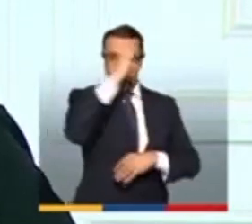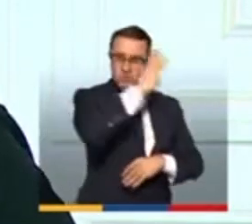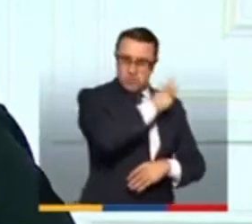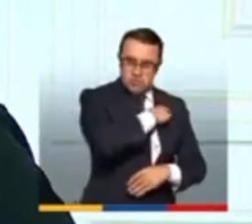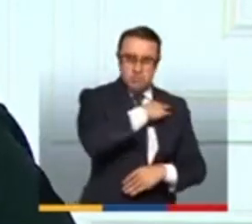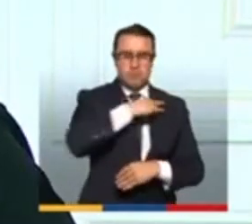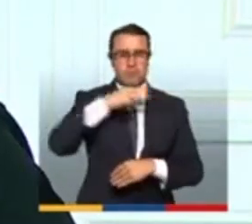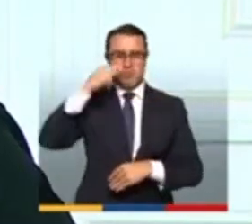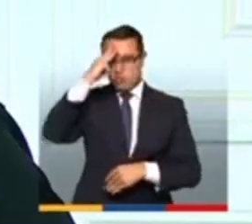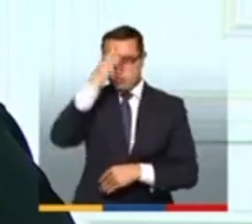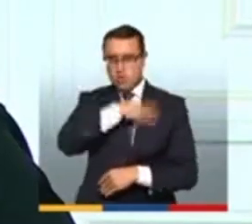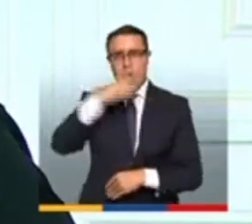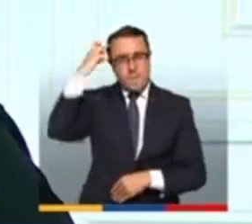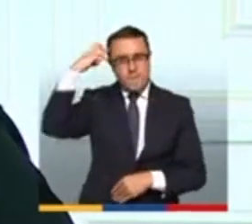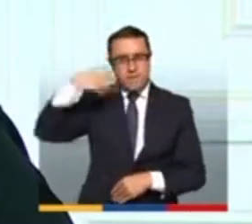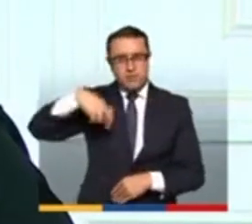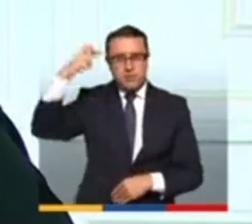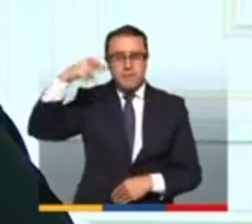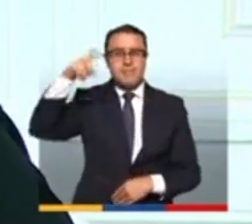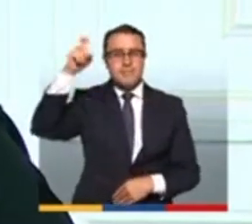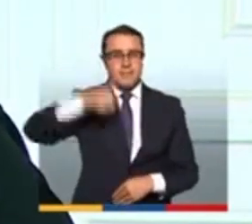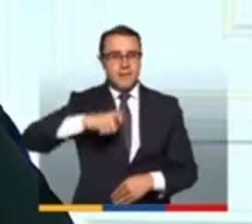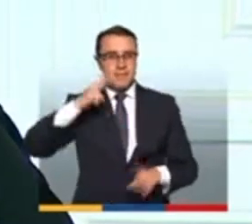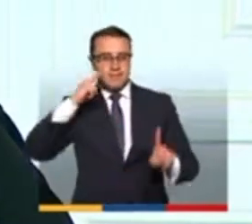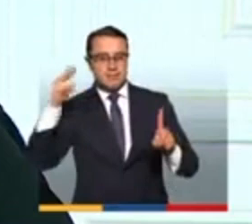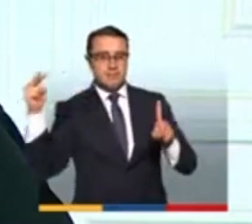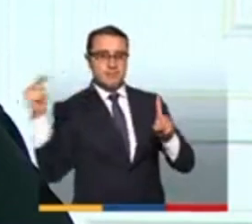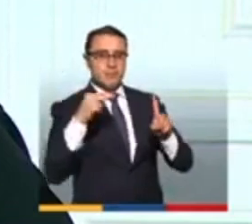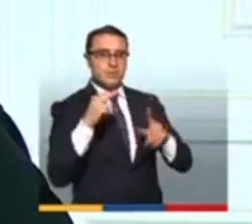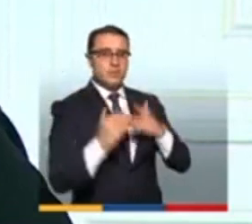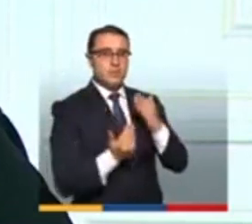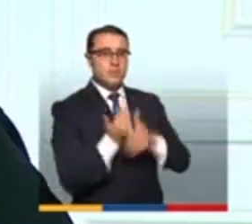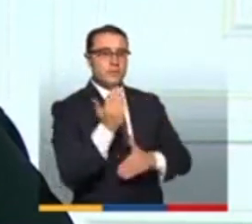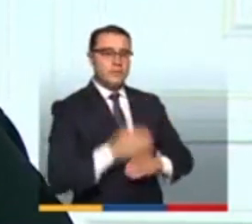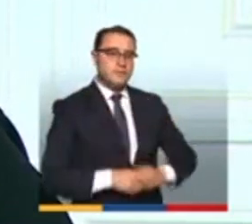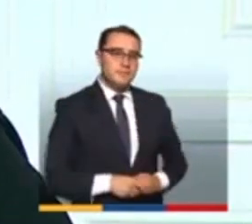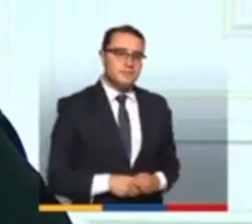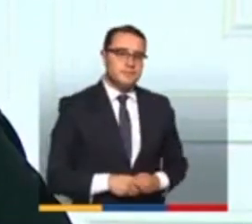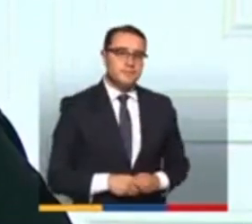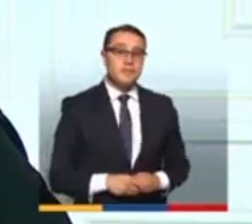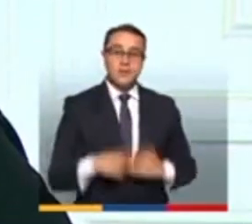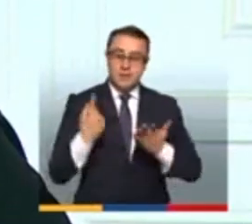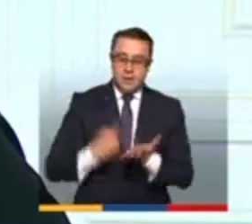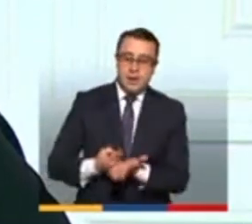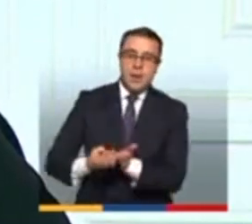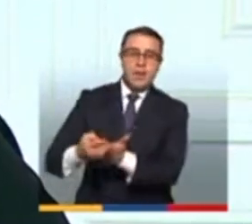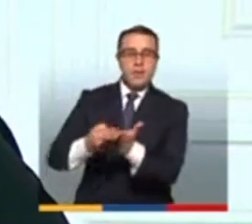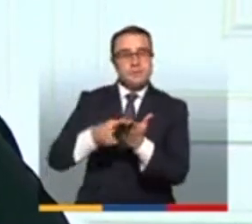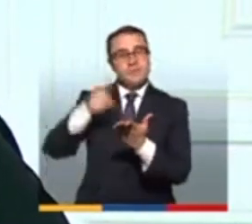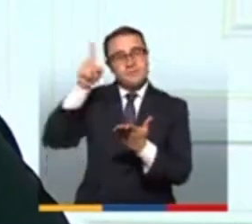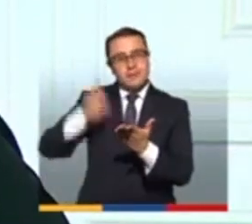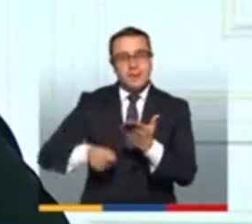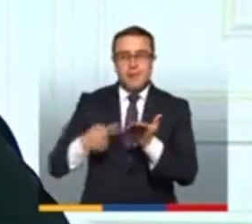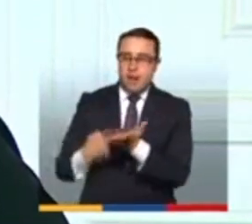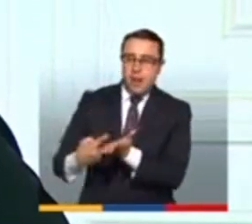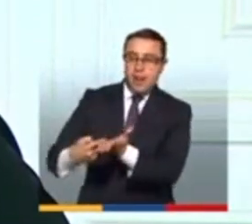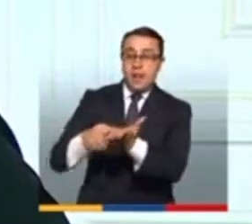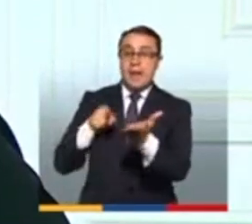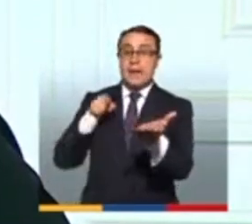profesional, deberíamos contemplar. Una discusión que hay que adelantar y que tiene una incidencia en el